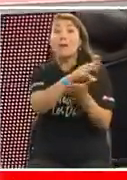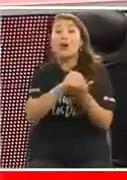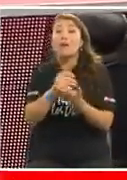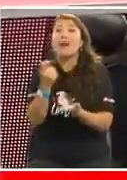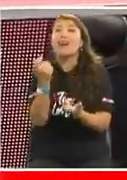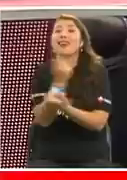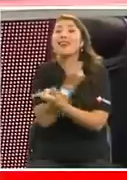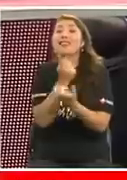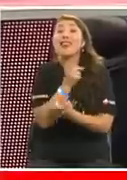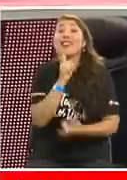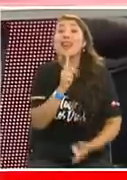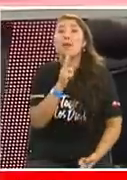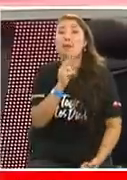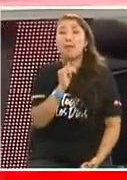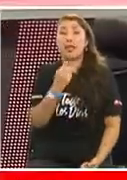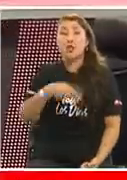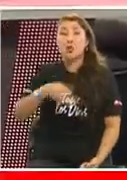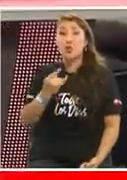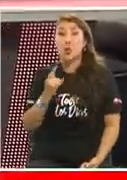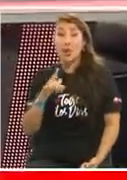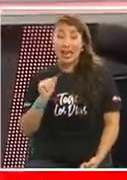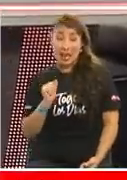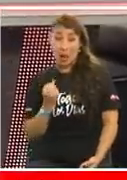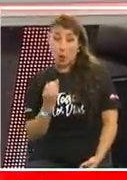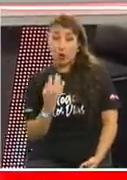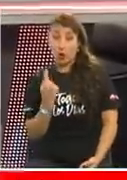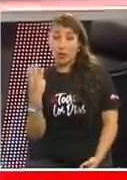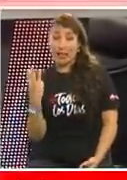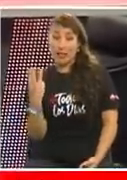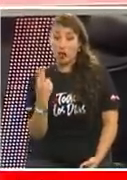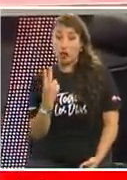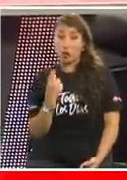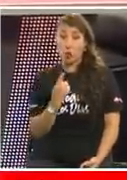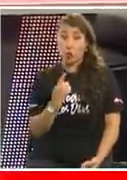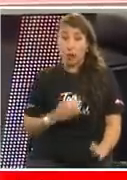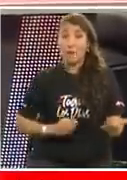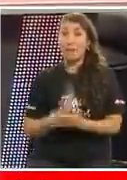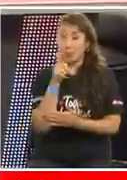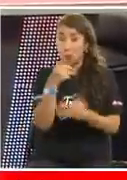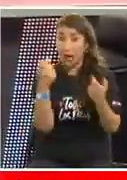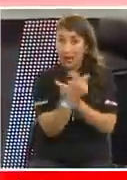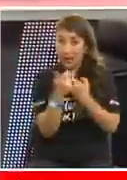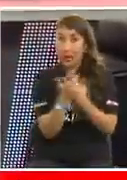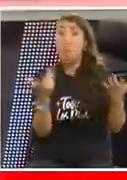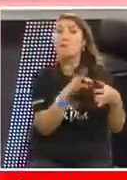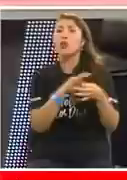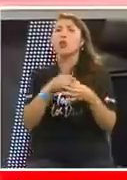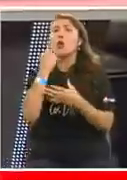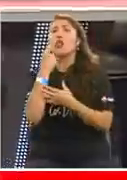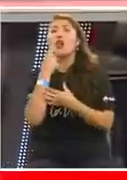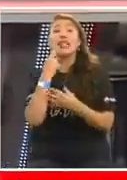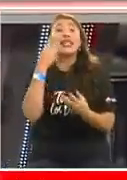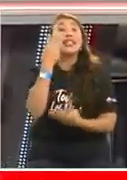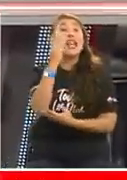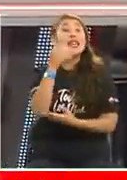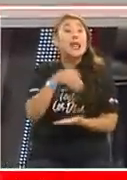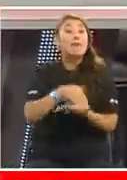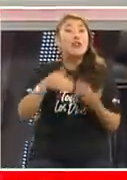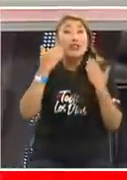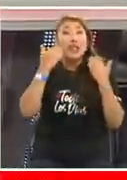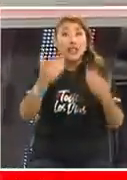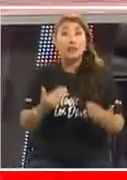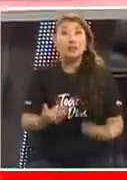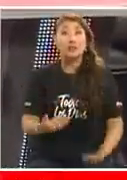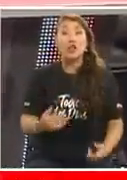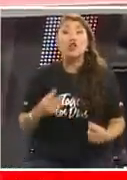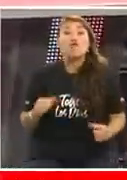risa de José Miguel Viñuela. Cuento 3 en cuenta regresiva y comienzas a reírte. Ya. Por 30 millones de Unimark, decimos. Con cogote